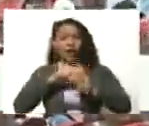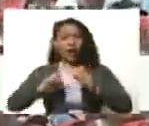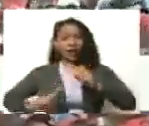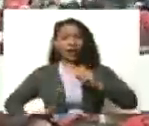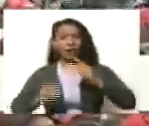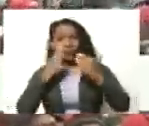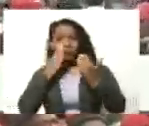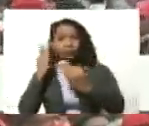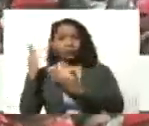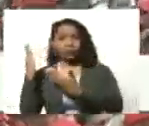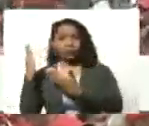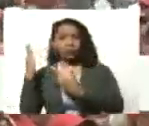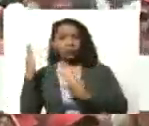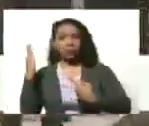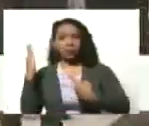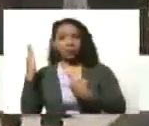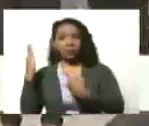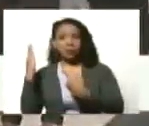¿ves?